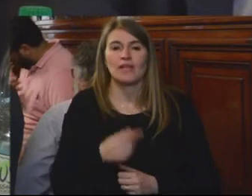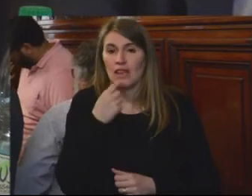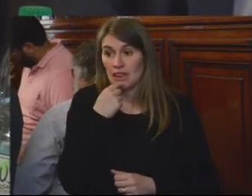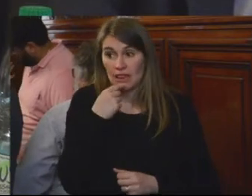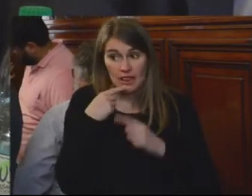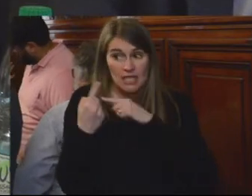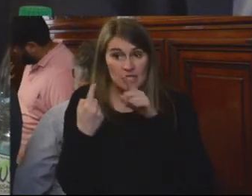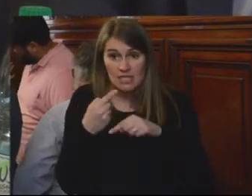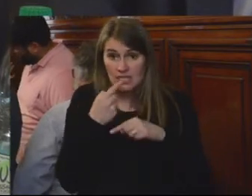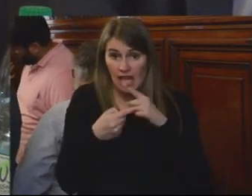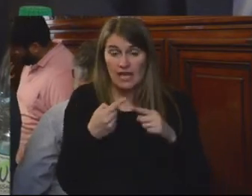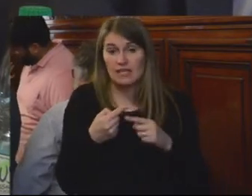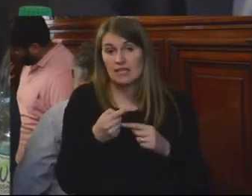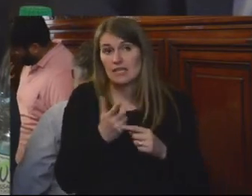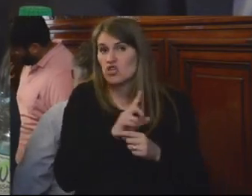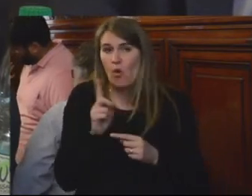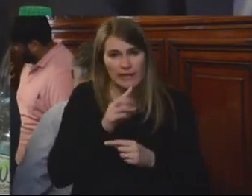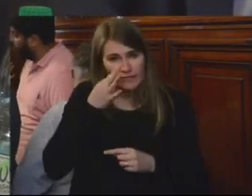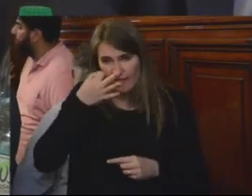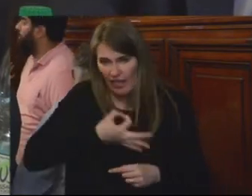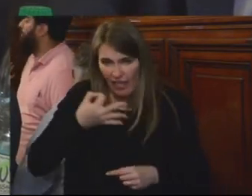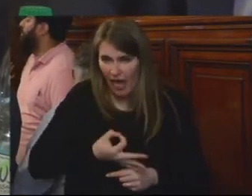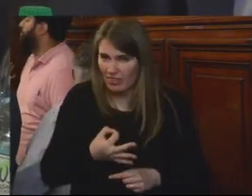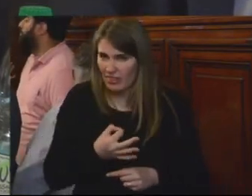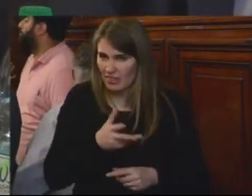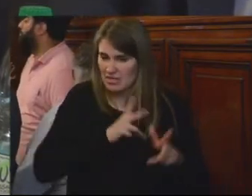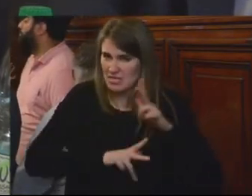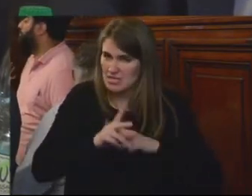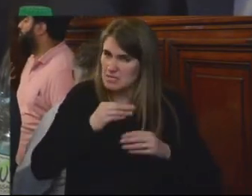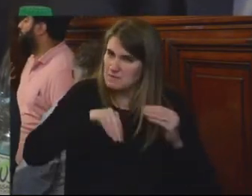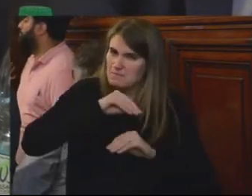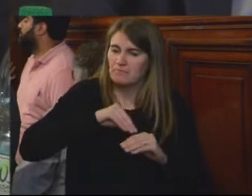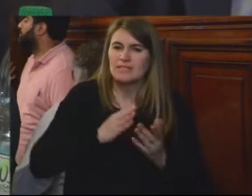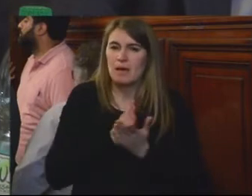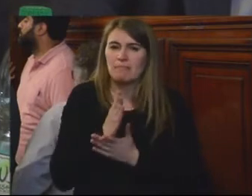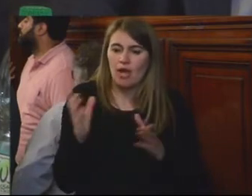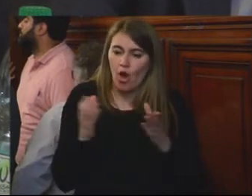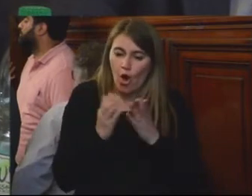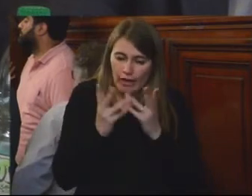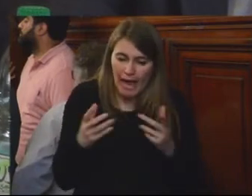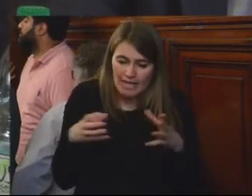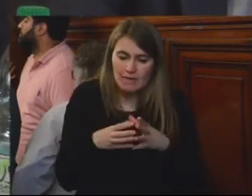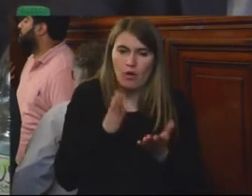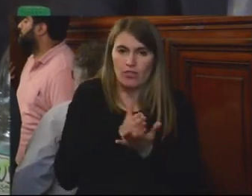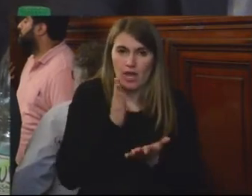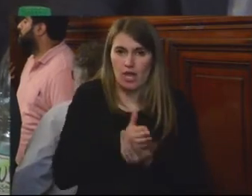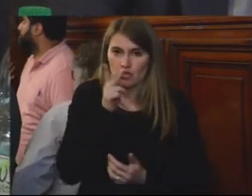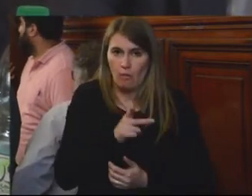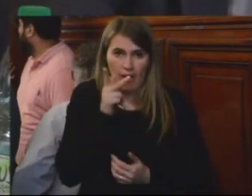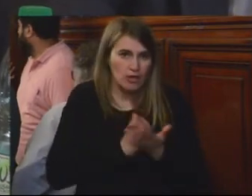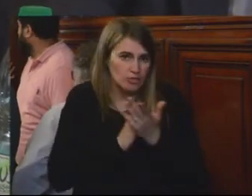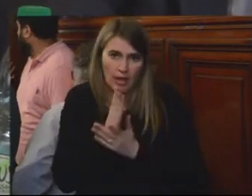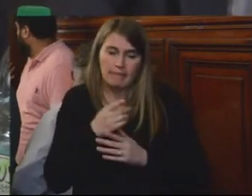consideraciones que no son la verdad los organismos de derechos humanos siempre se han pronunciado en contra de la